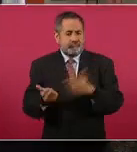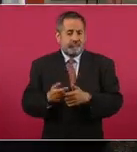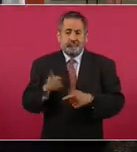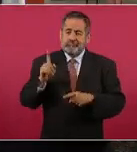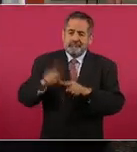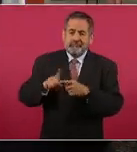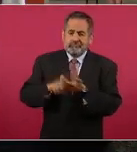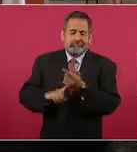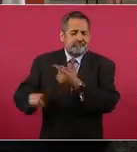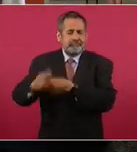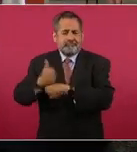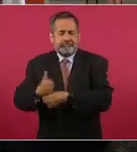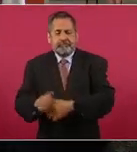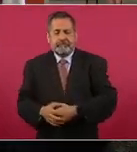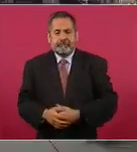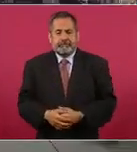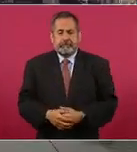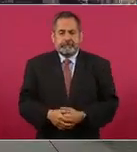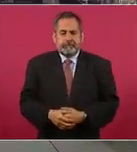quiero.